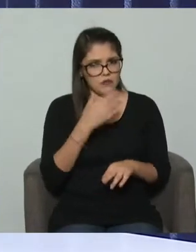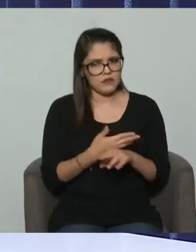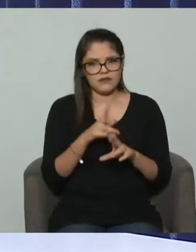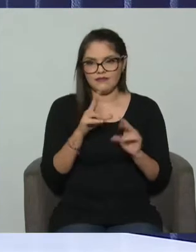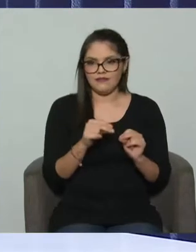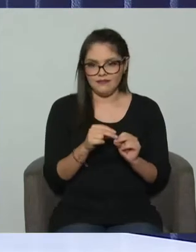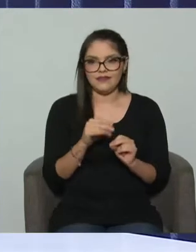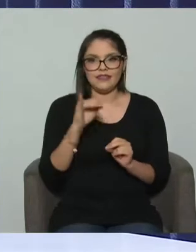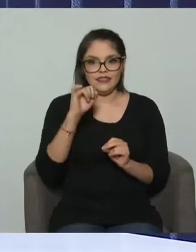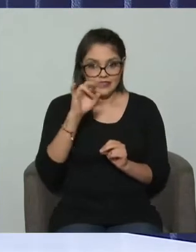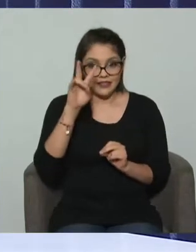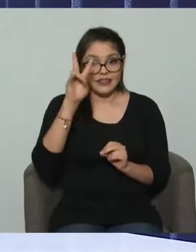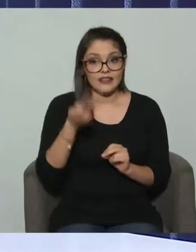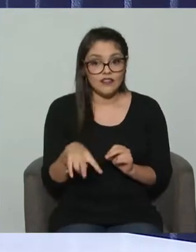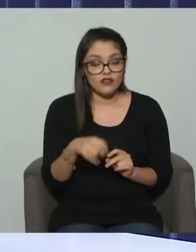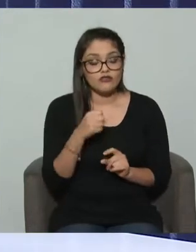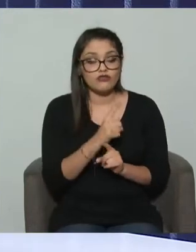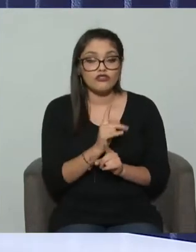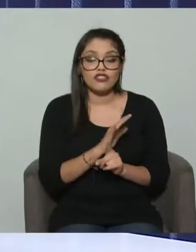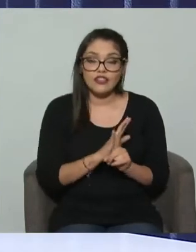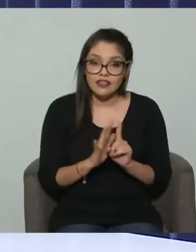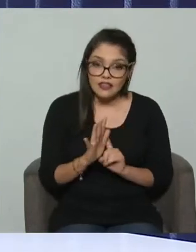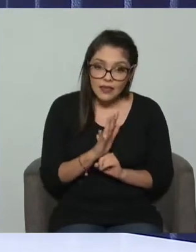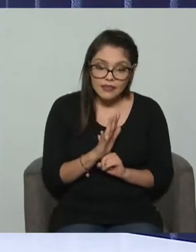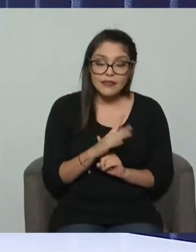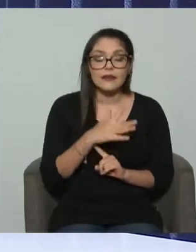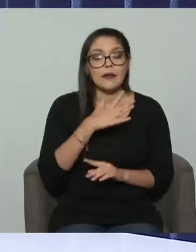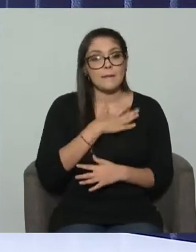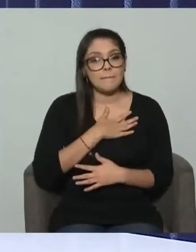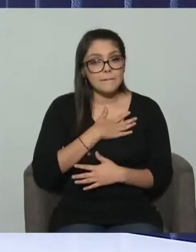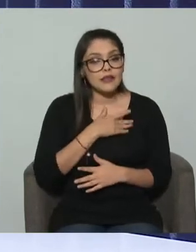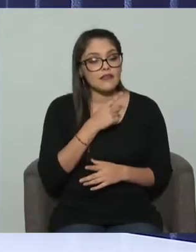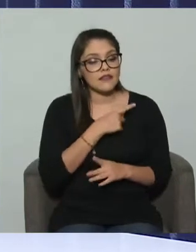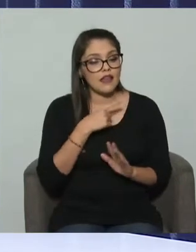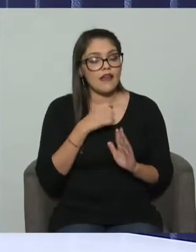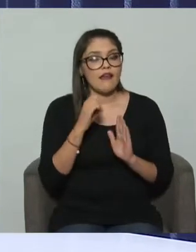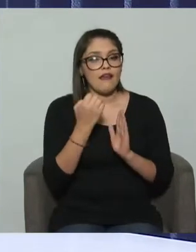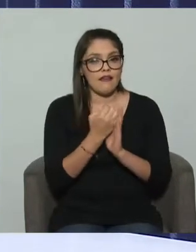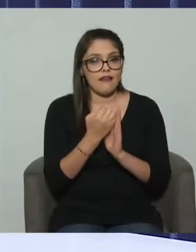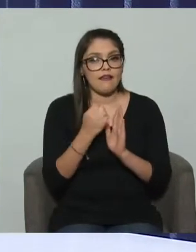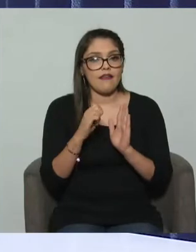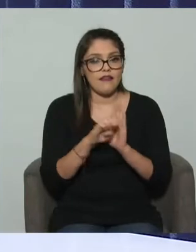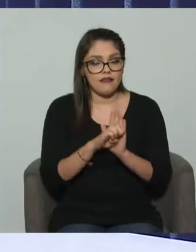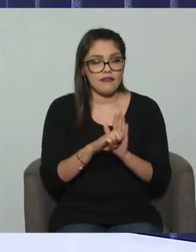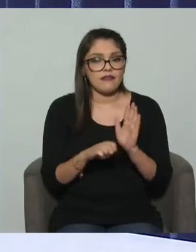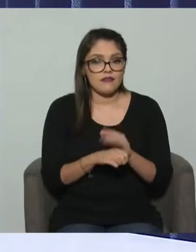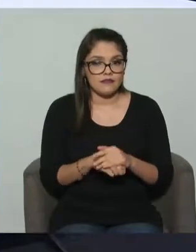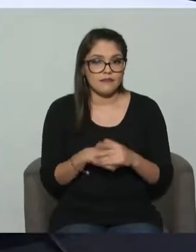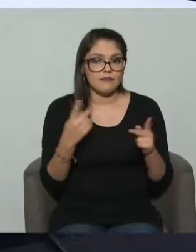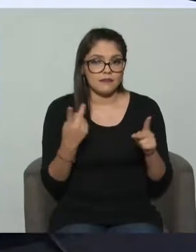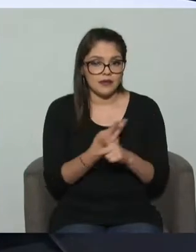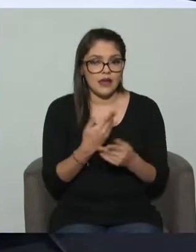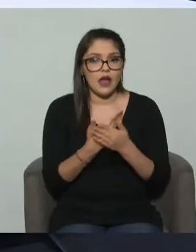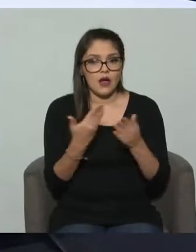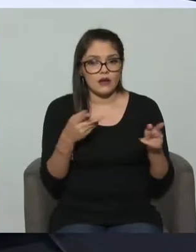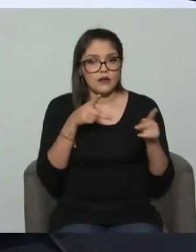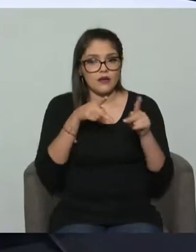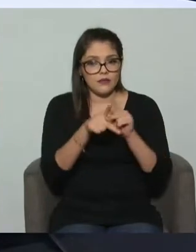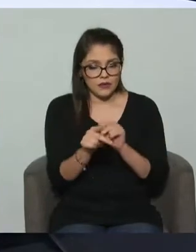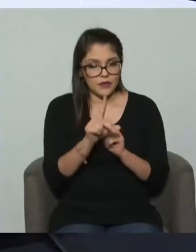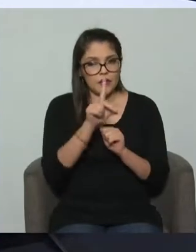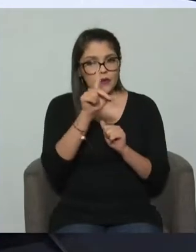nuestra responsabilidad social. Tenemos un compromiso moral, ético y social con la infancia de nuestro país. ¿Te parece si nos damos a una pausa con